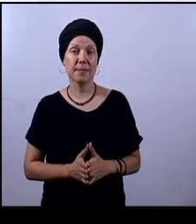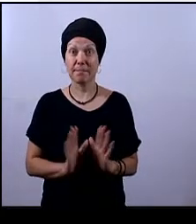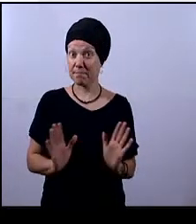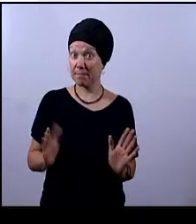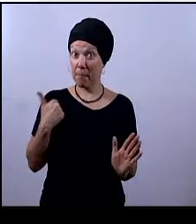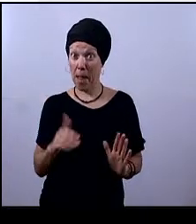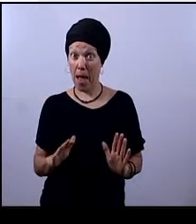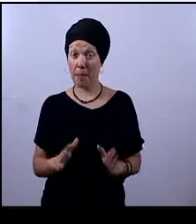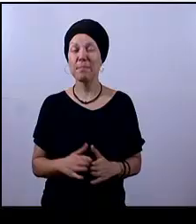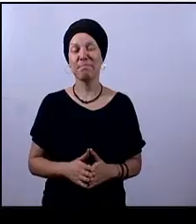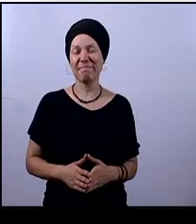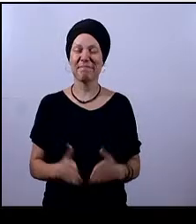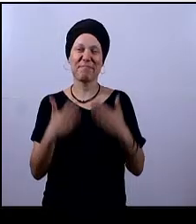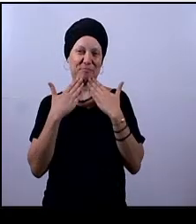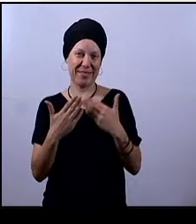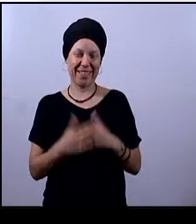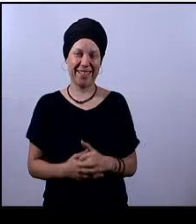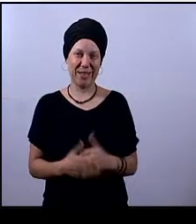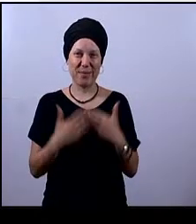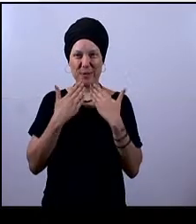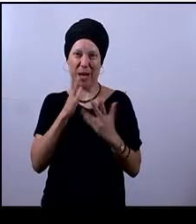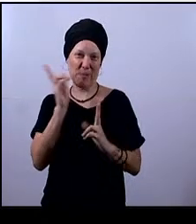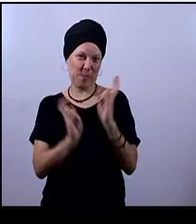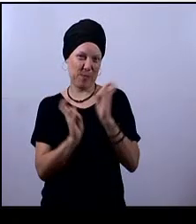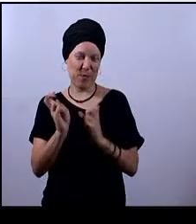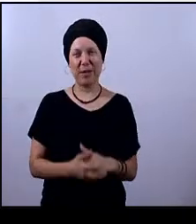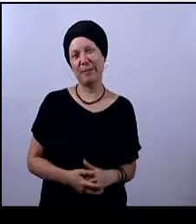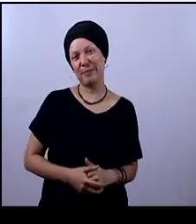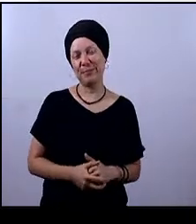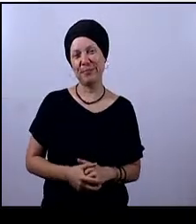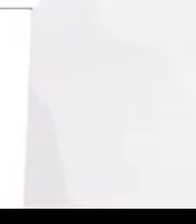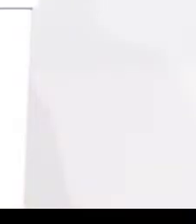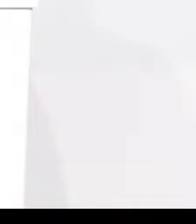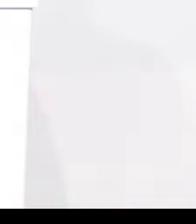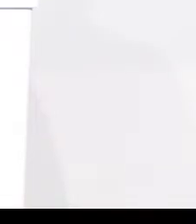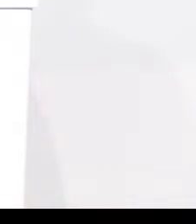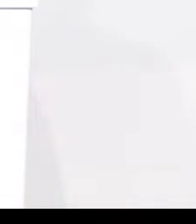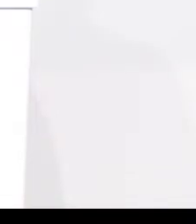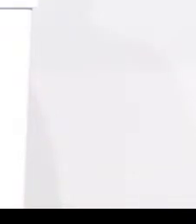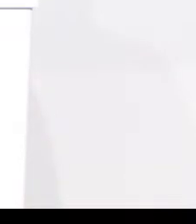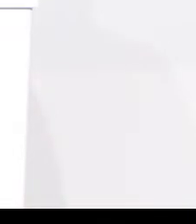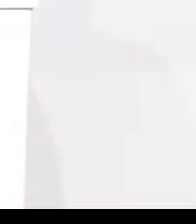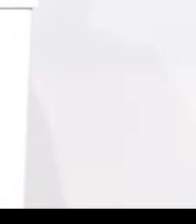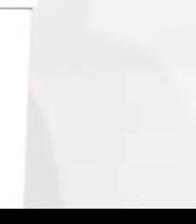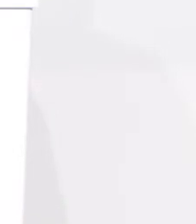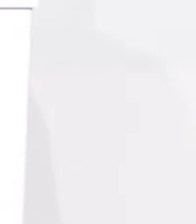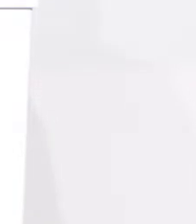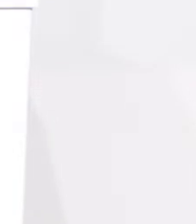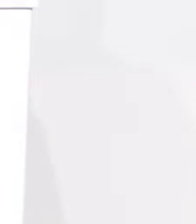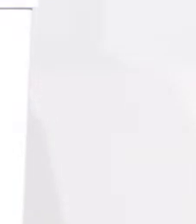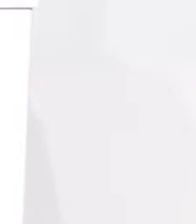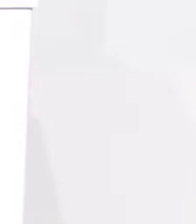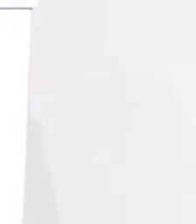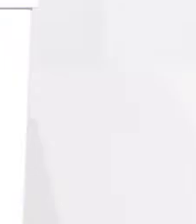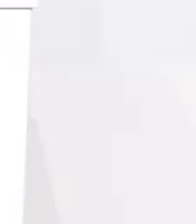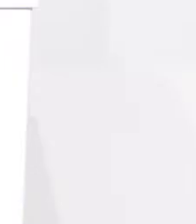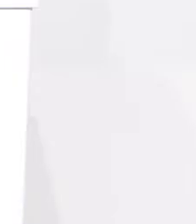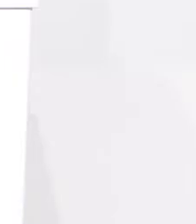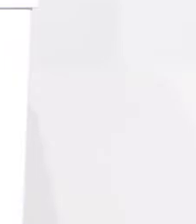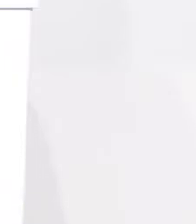¿Ya? Bueno, pues muchas gracias por asistir. Está en el